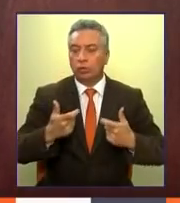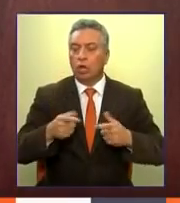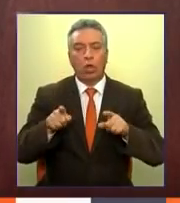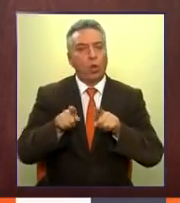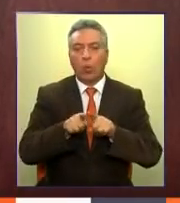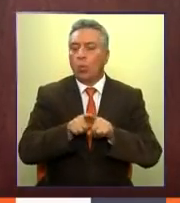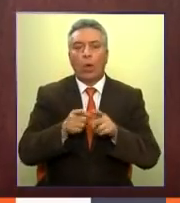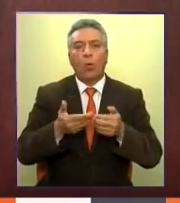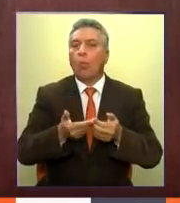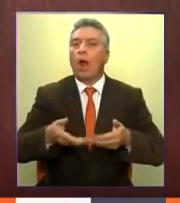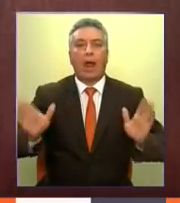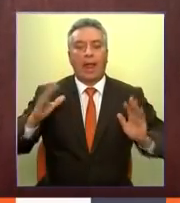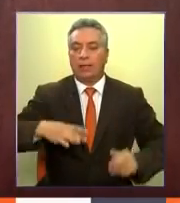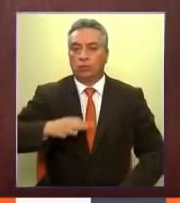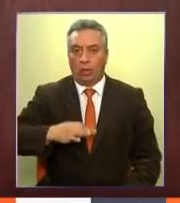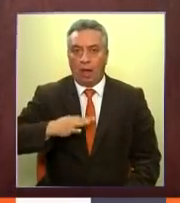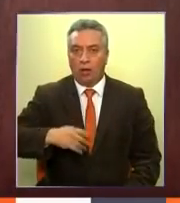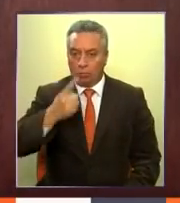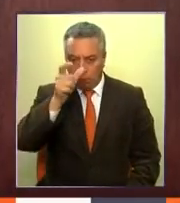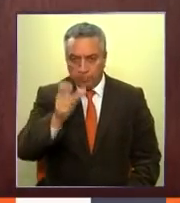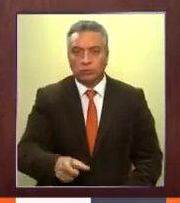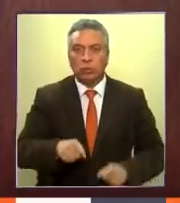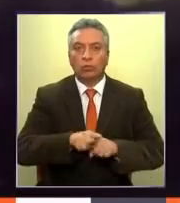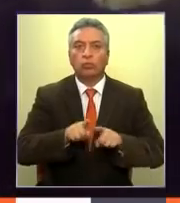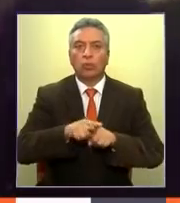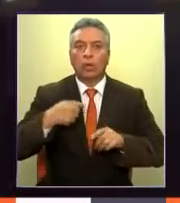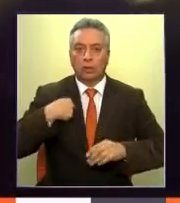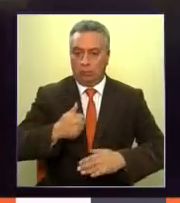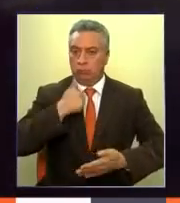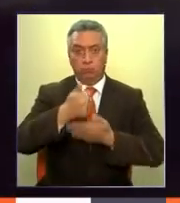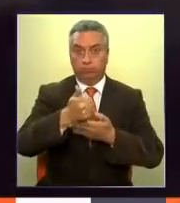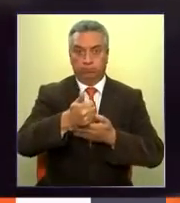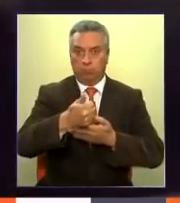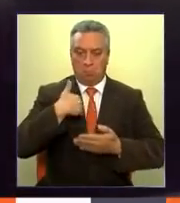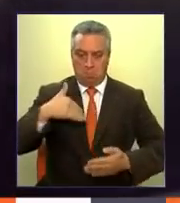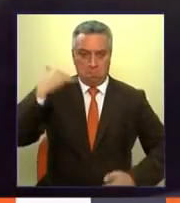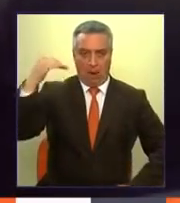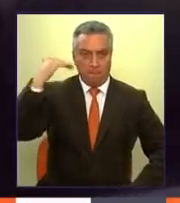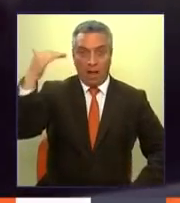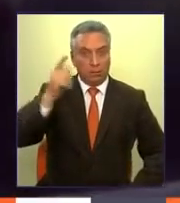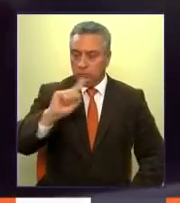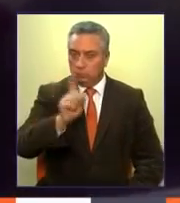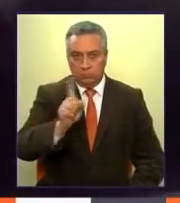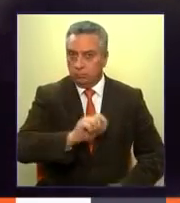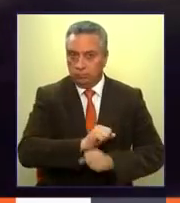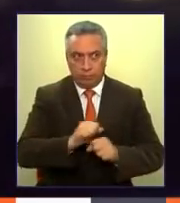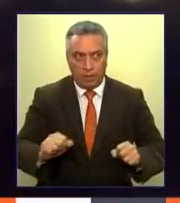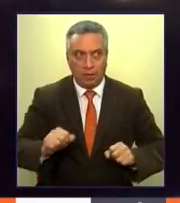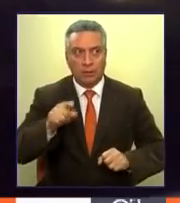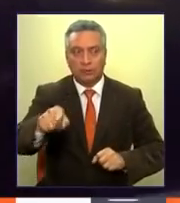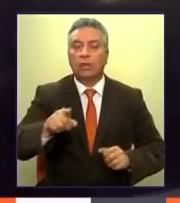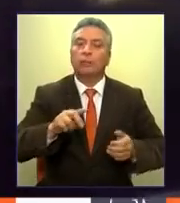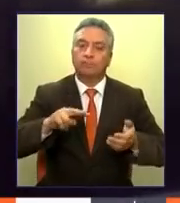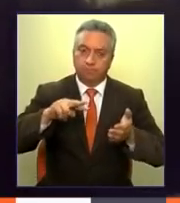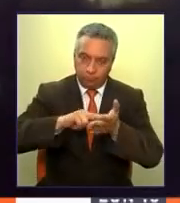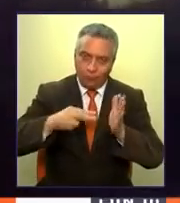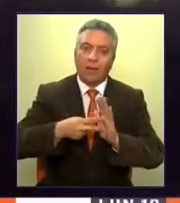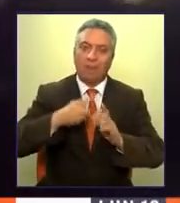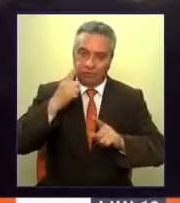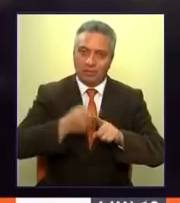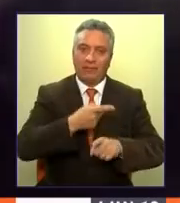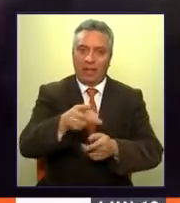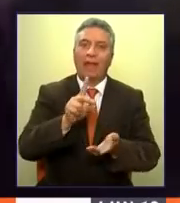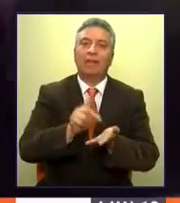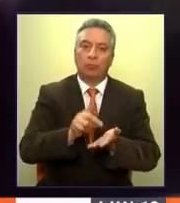y nadie puede arrogarse una autoridad que no tiene. Nueva polémica que involucra al diputado Hugo Gutiérrez, quien además enfrenta